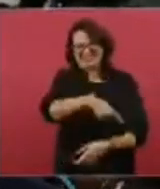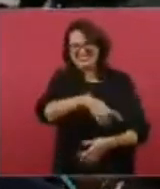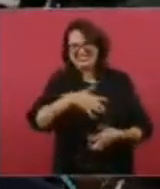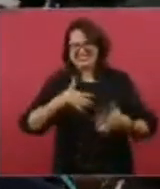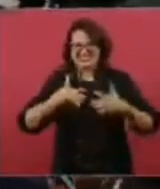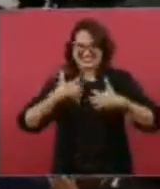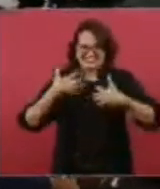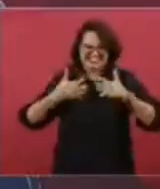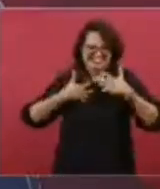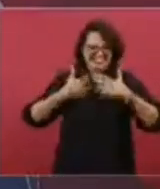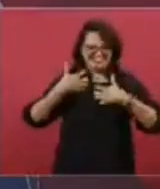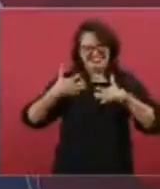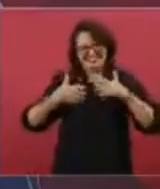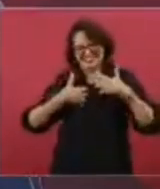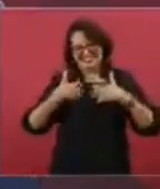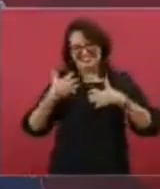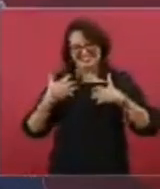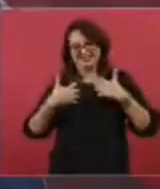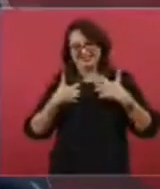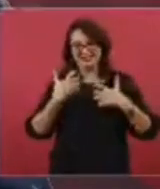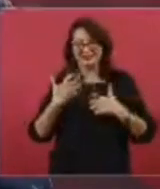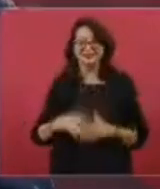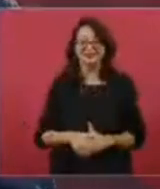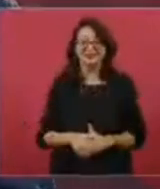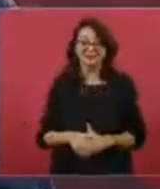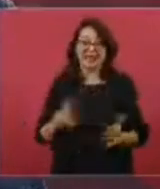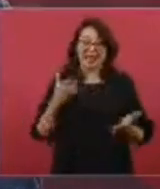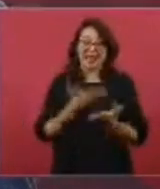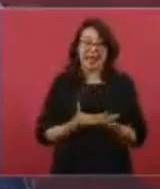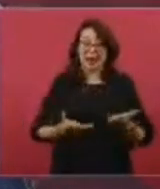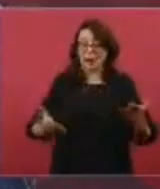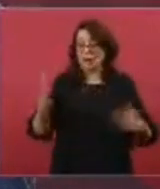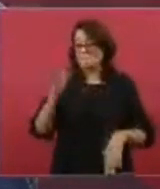el AMLito, y ahora se van a poner más